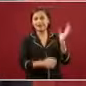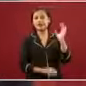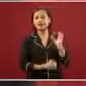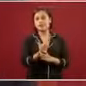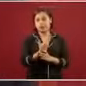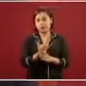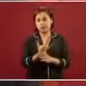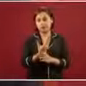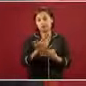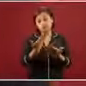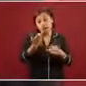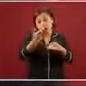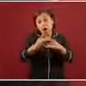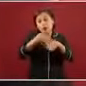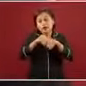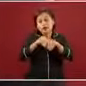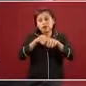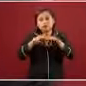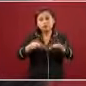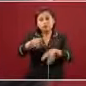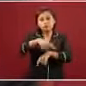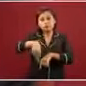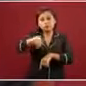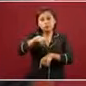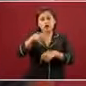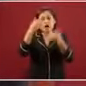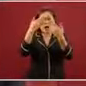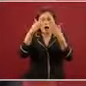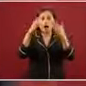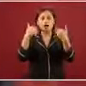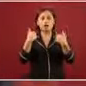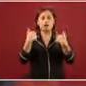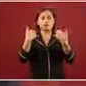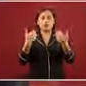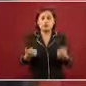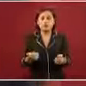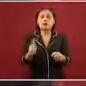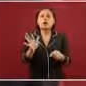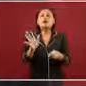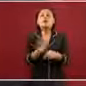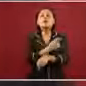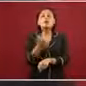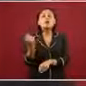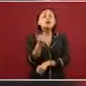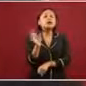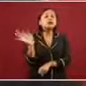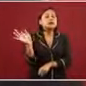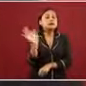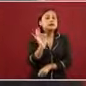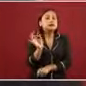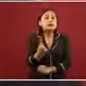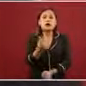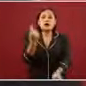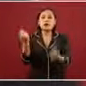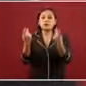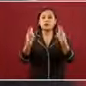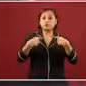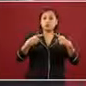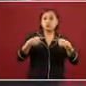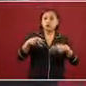porque puede suceder que haya empresarios que ni siquiera estén